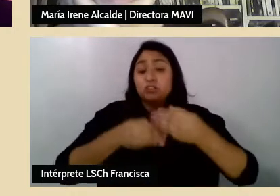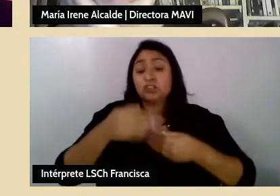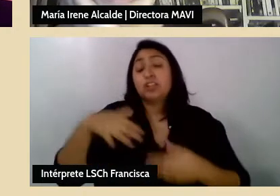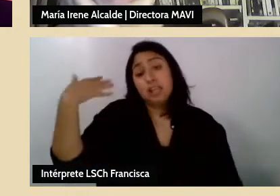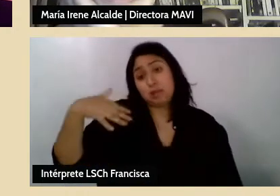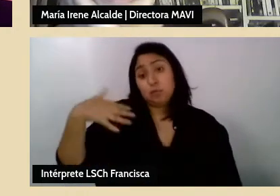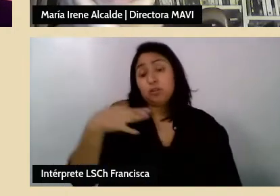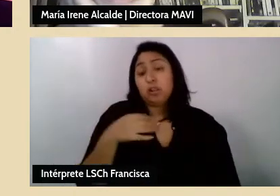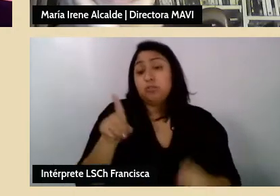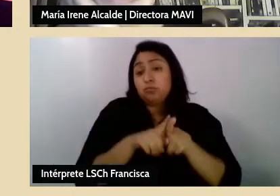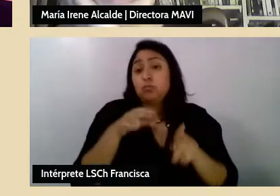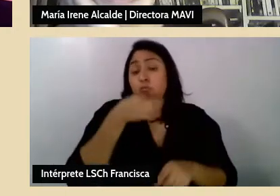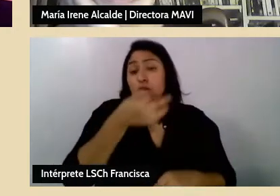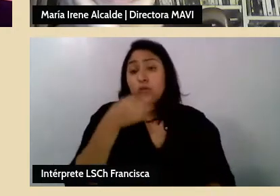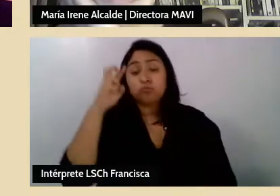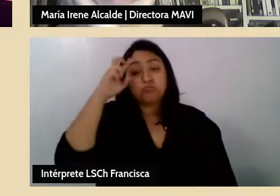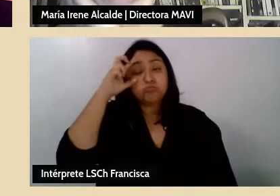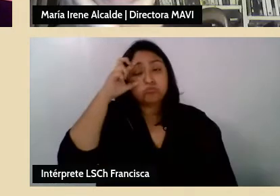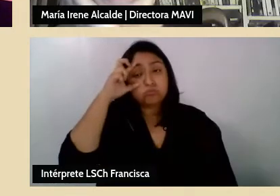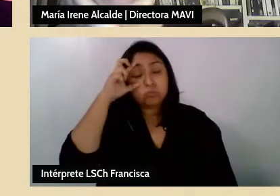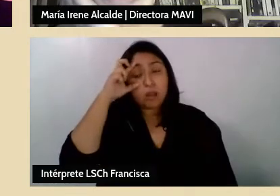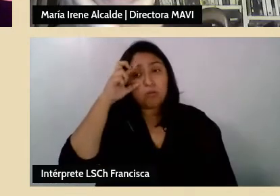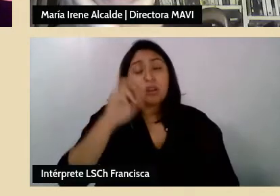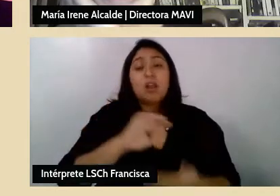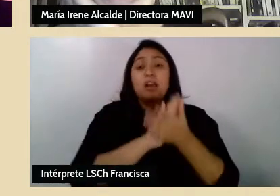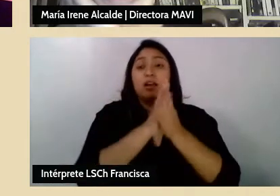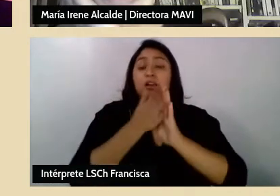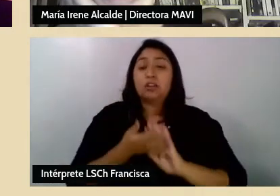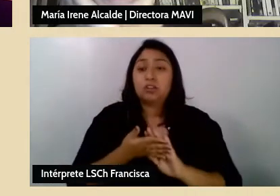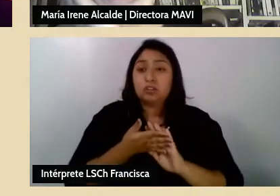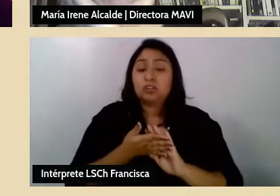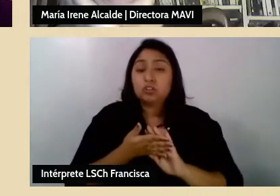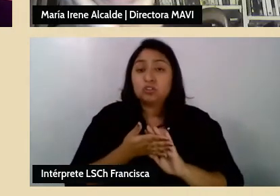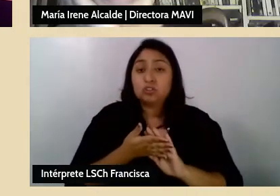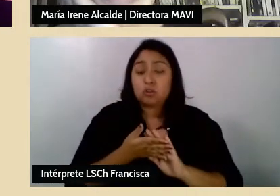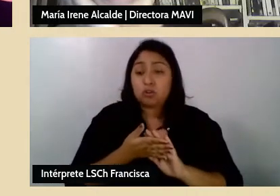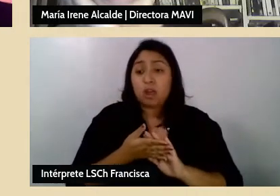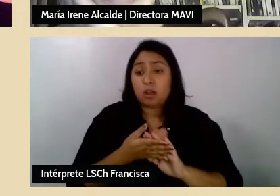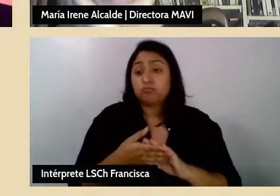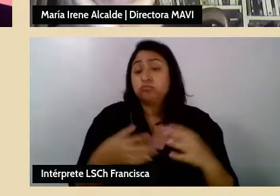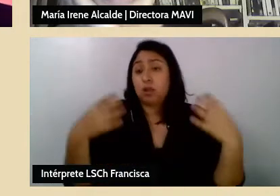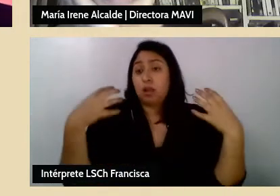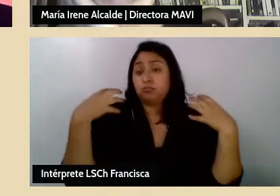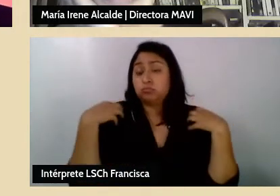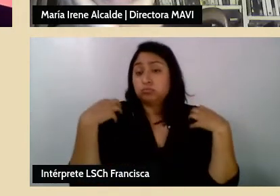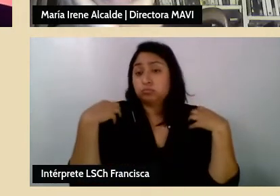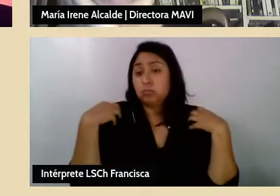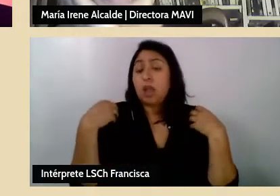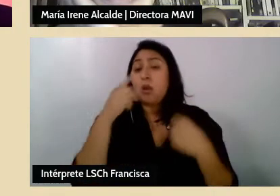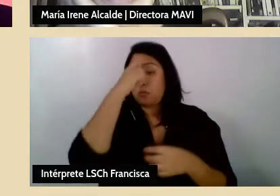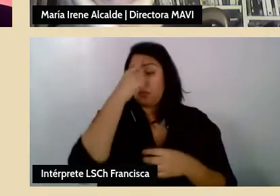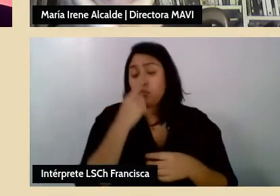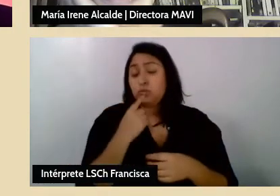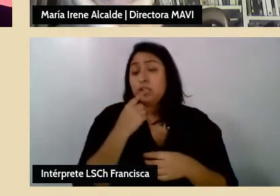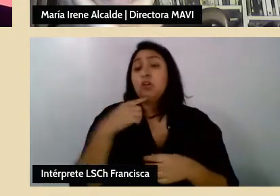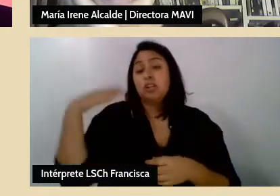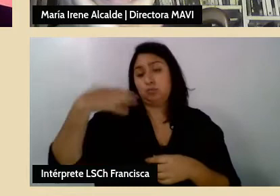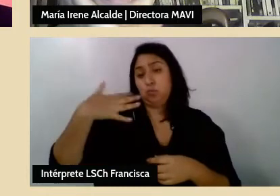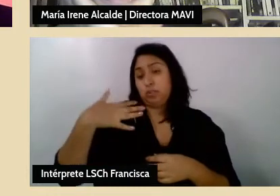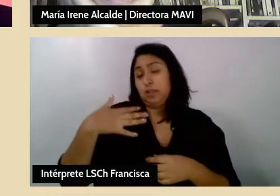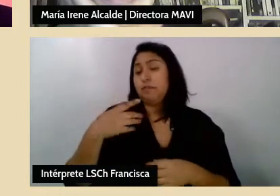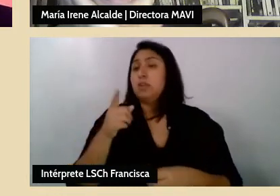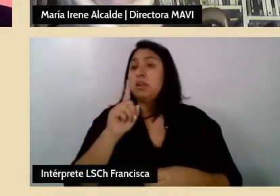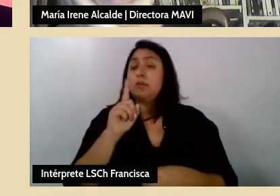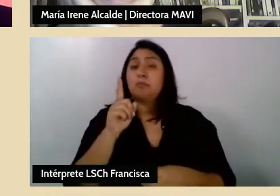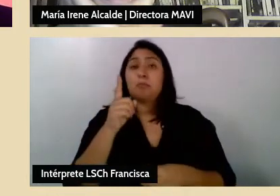Paula en un momento, aquí, bueno, todas las labores del museo son fundamentales, pero no son tan visibles y quizás no están vinculadas